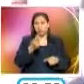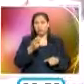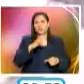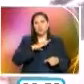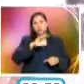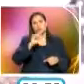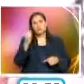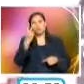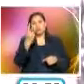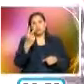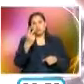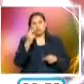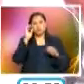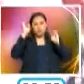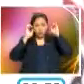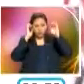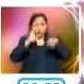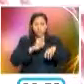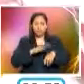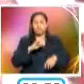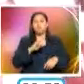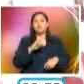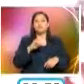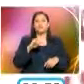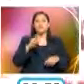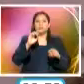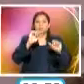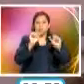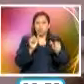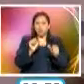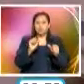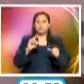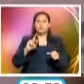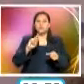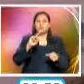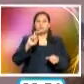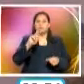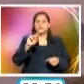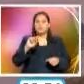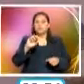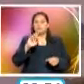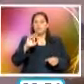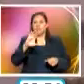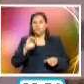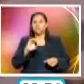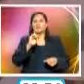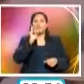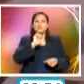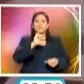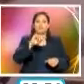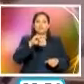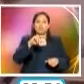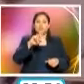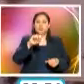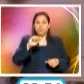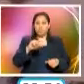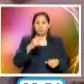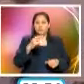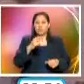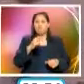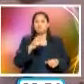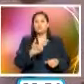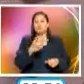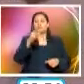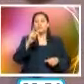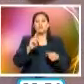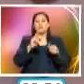hay Sí. otras dos exposiciones Sí. más. Hay una exposición de la artista puertorriqueña Ginette Betancourt, que Sí. también nos habla sobre el